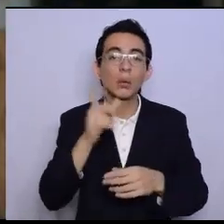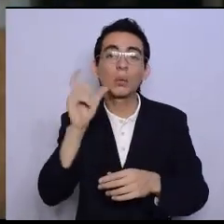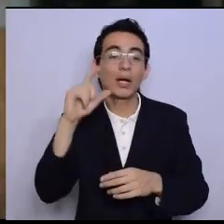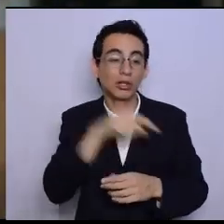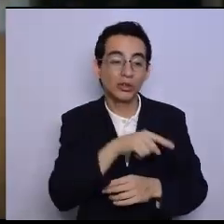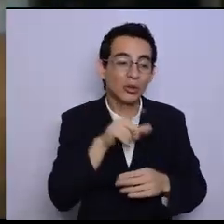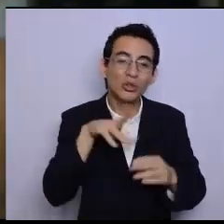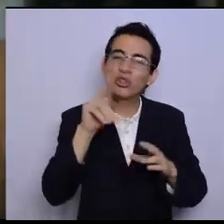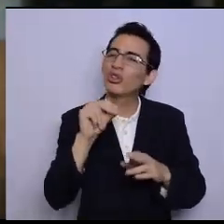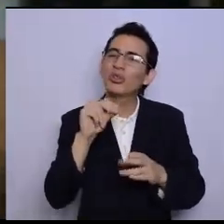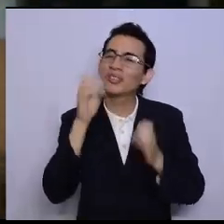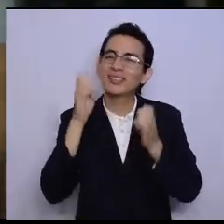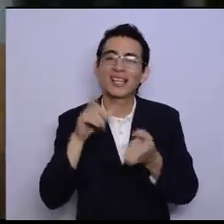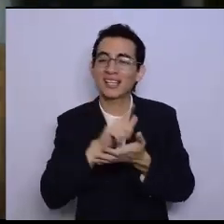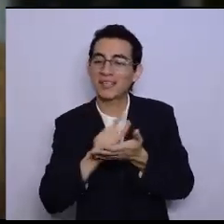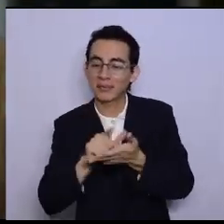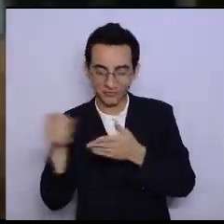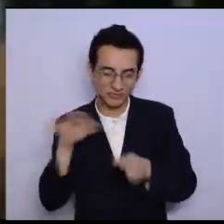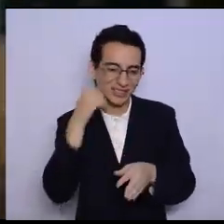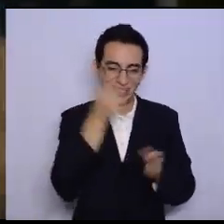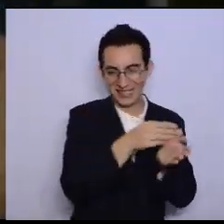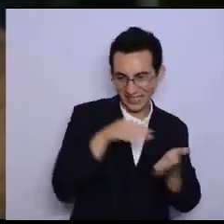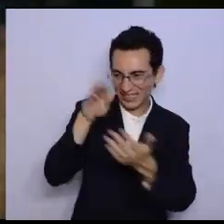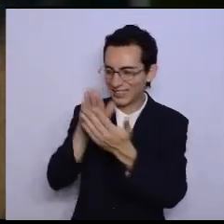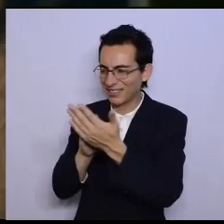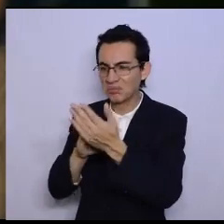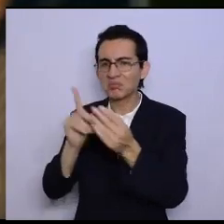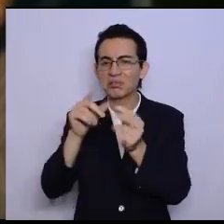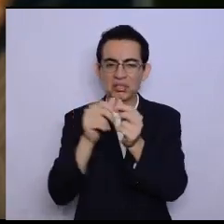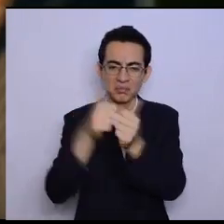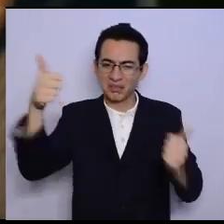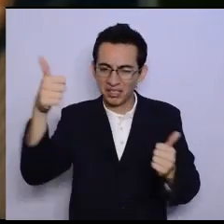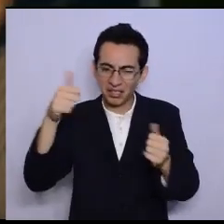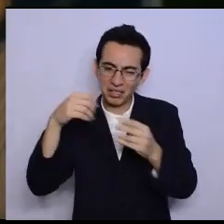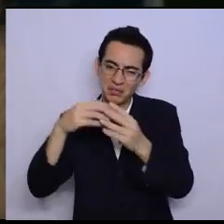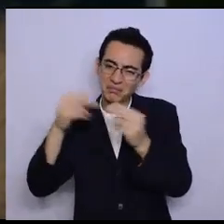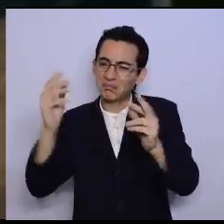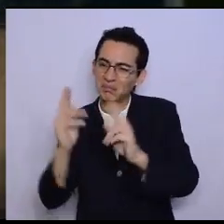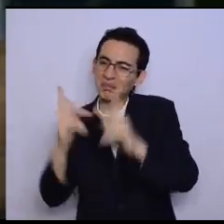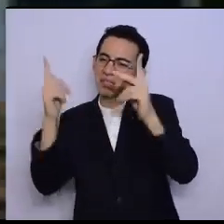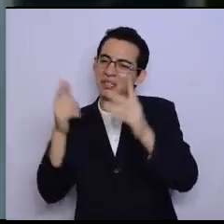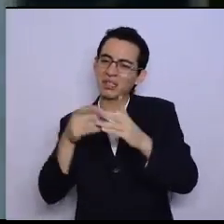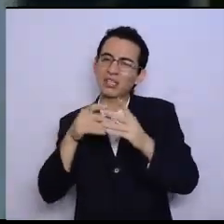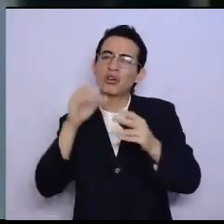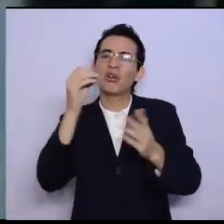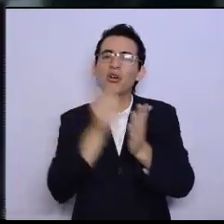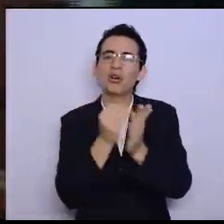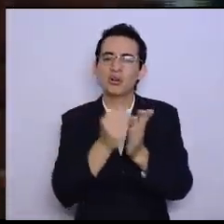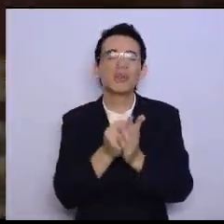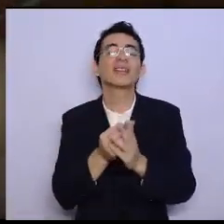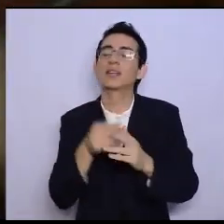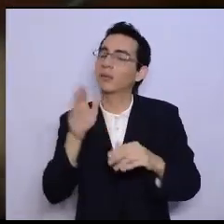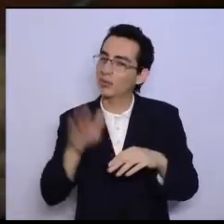Dios con nosotros para hacernos más maleables, ¿entienden? No maleados.